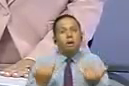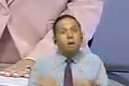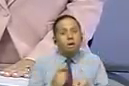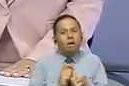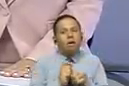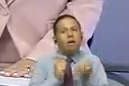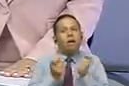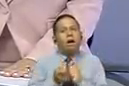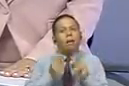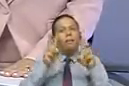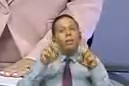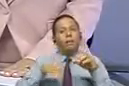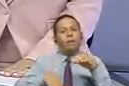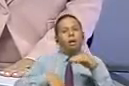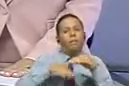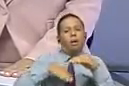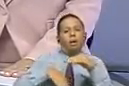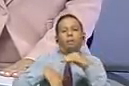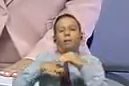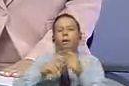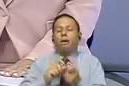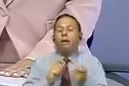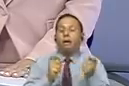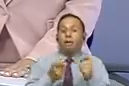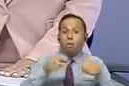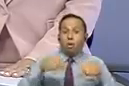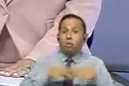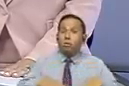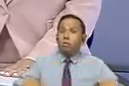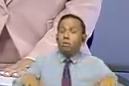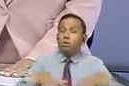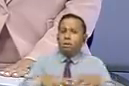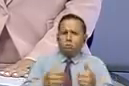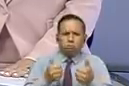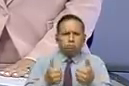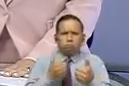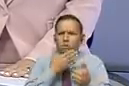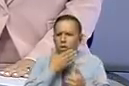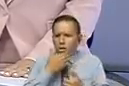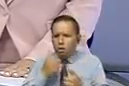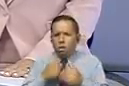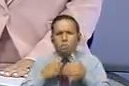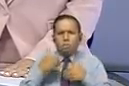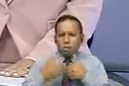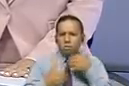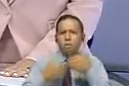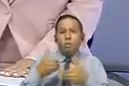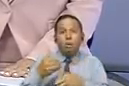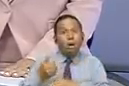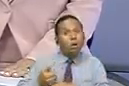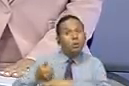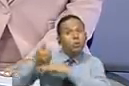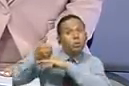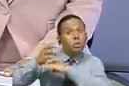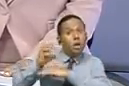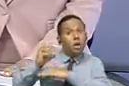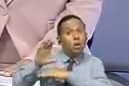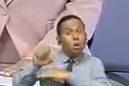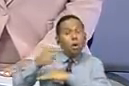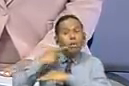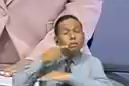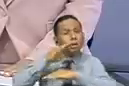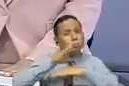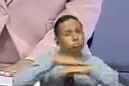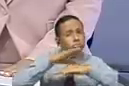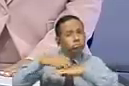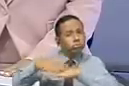en los aforos. La situación en la ciudad está mejorando, pero las autoridades del COE cantonal hacen un llamado a no